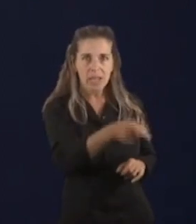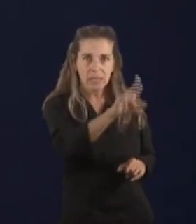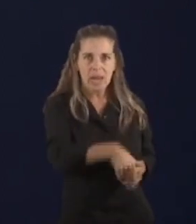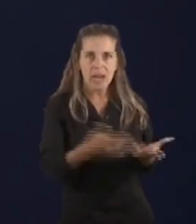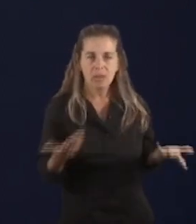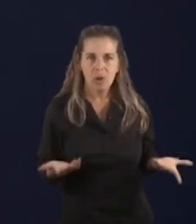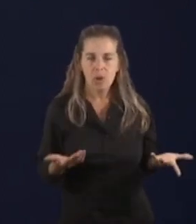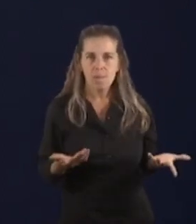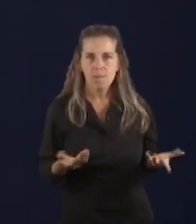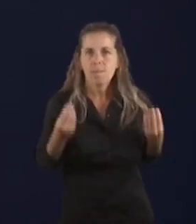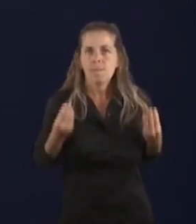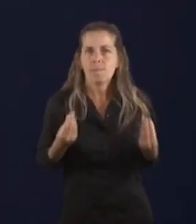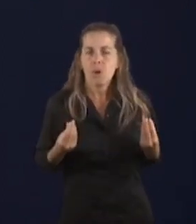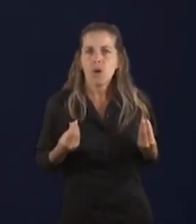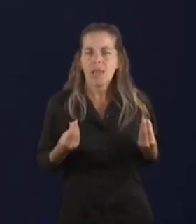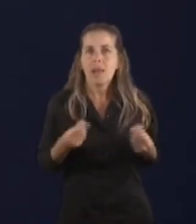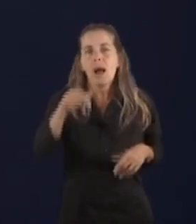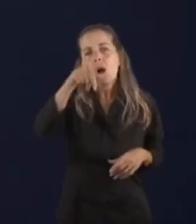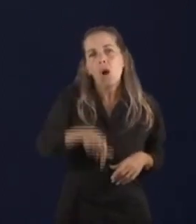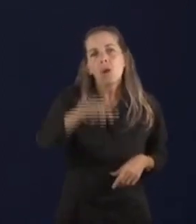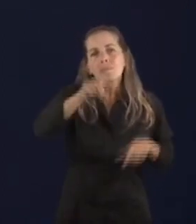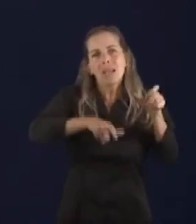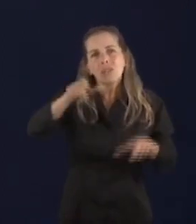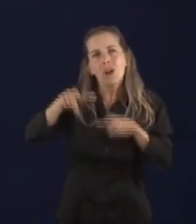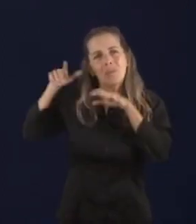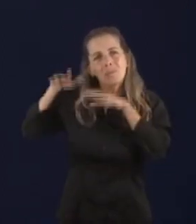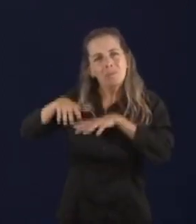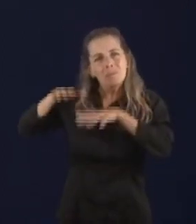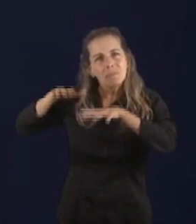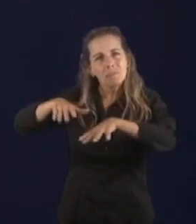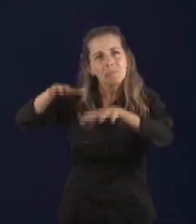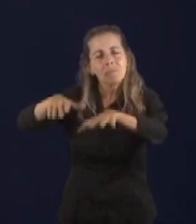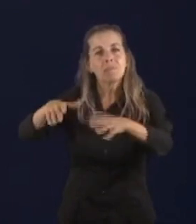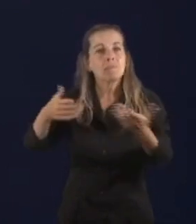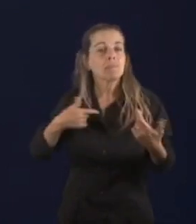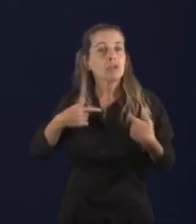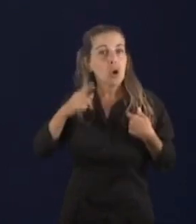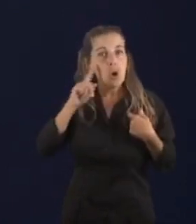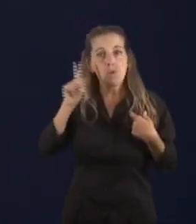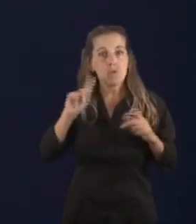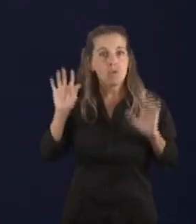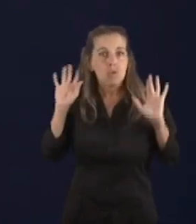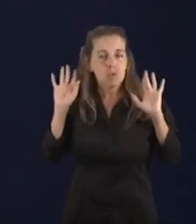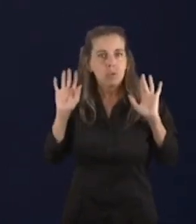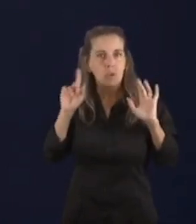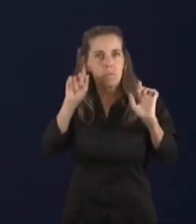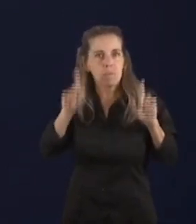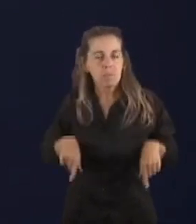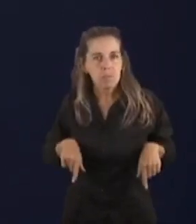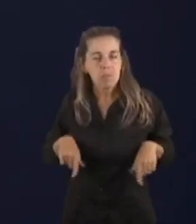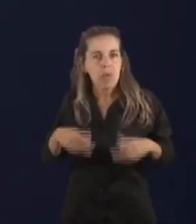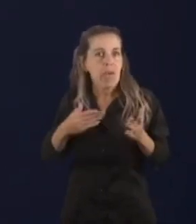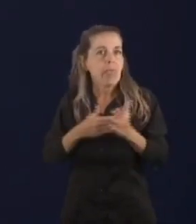qué eh la gente marcha o se manifiesta en el Ministerio de economía desconozco completamente es una decisión de los que